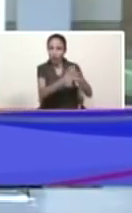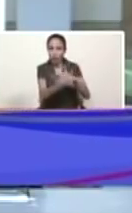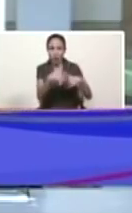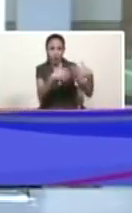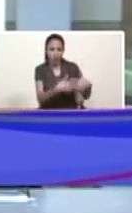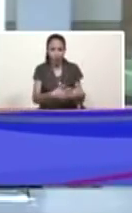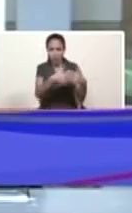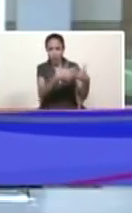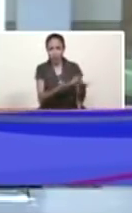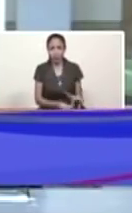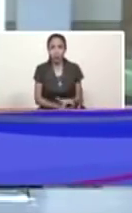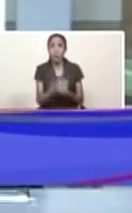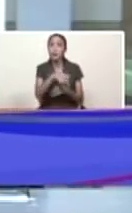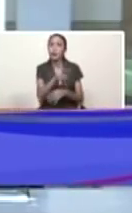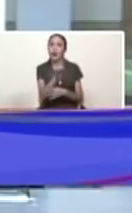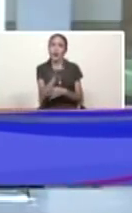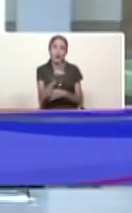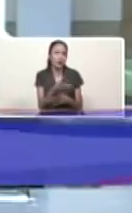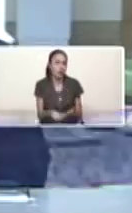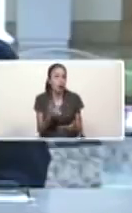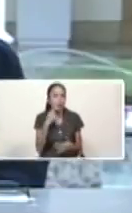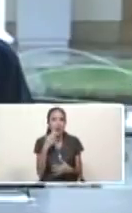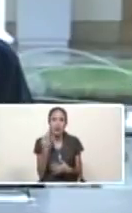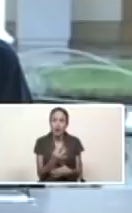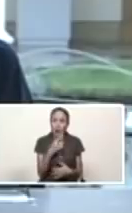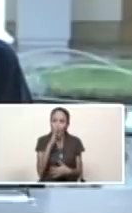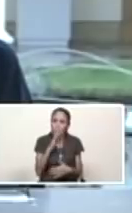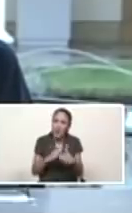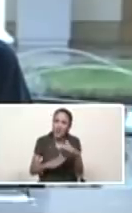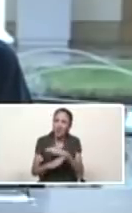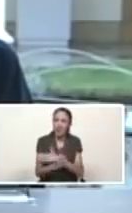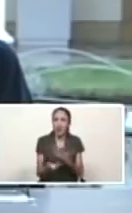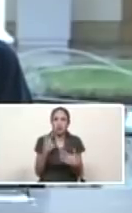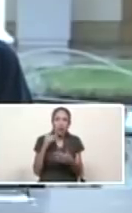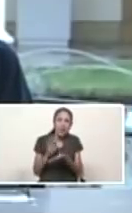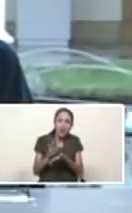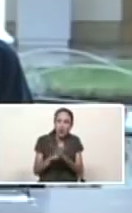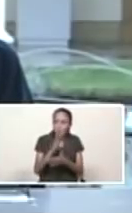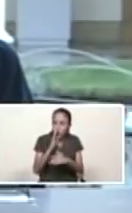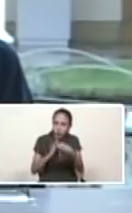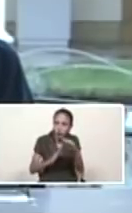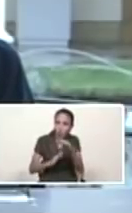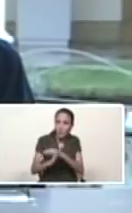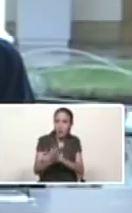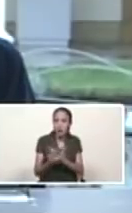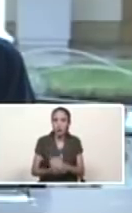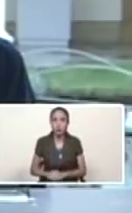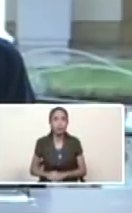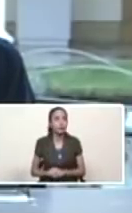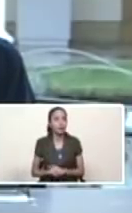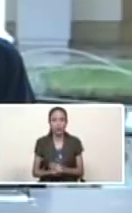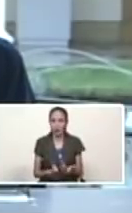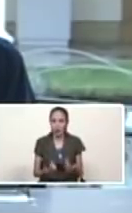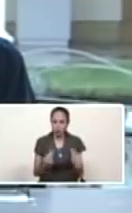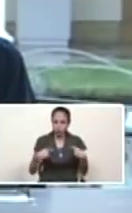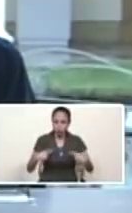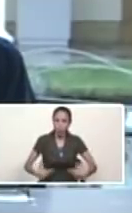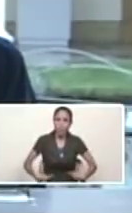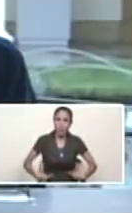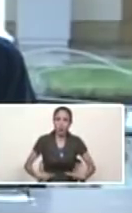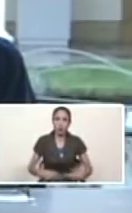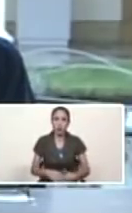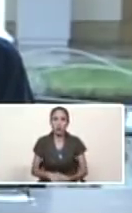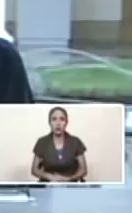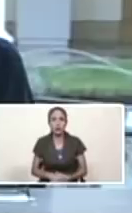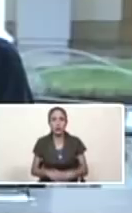es la Venezuela noble de verdad que usted nunca podrá entender la Venezuela humanista señor Mike Pence